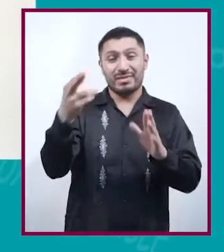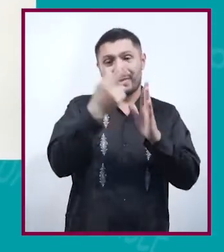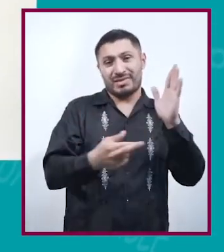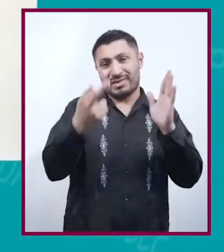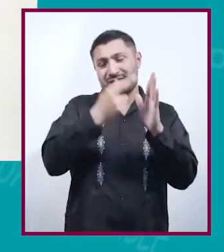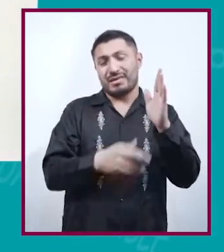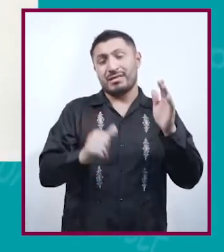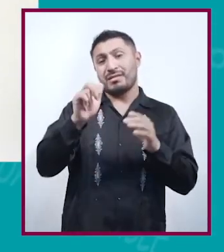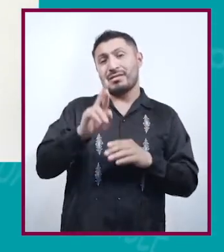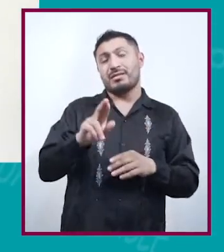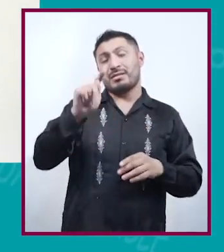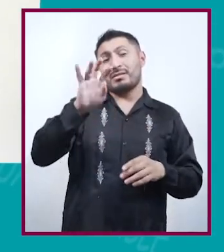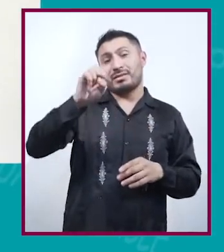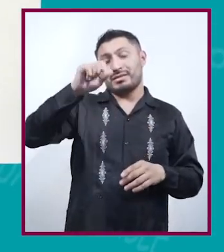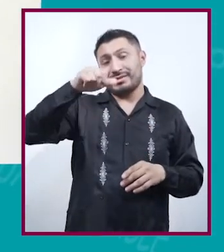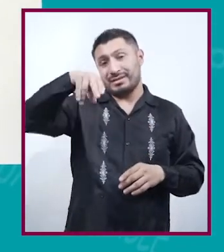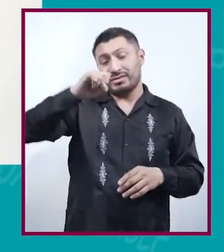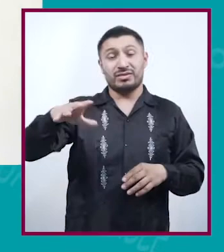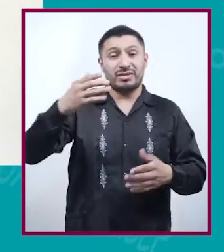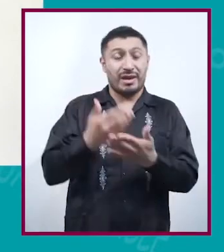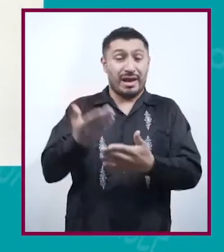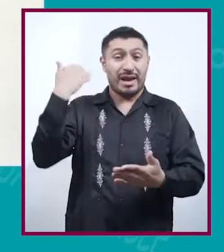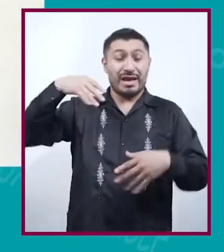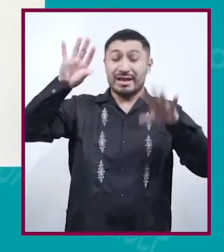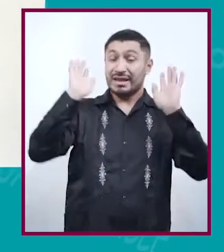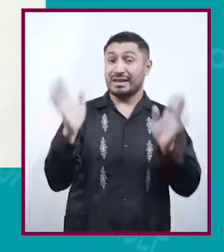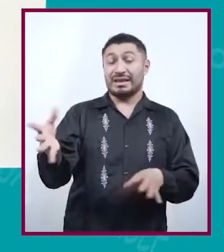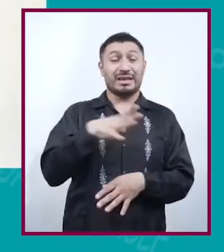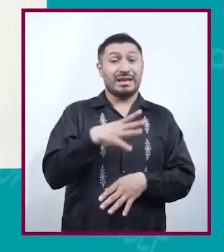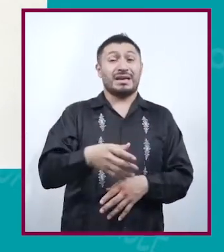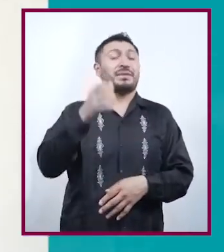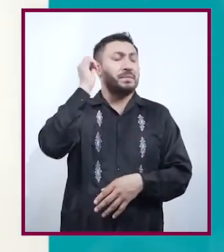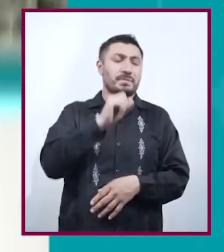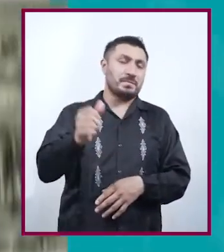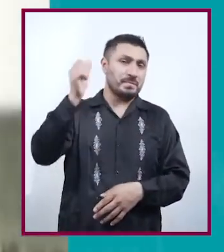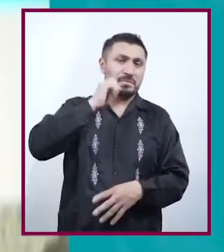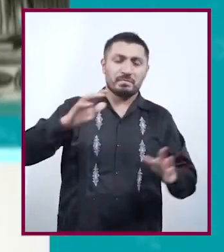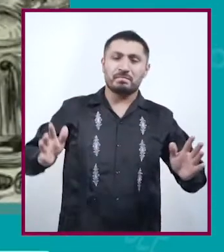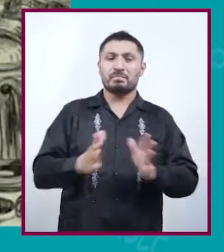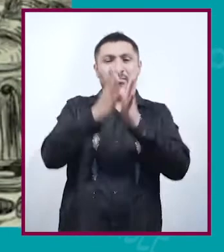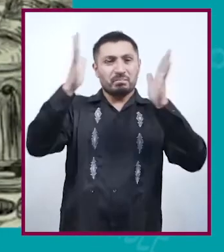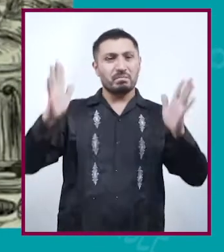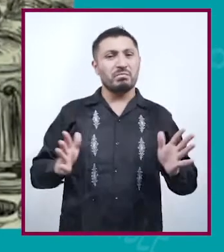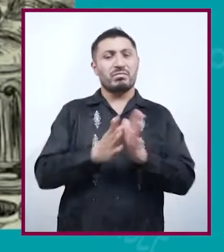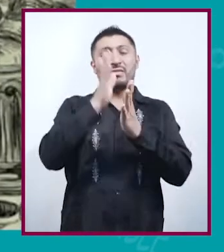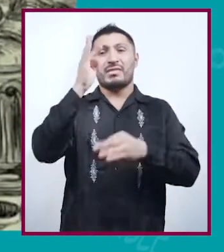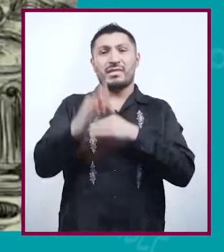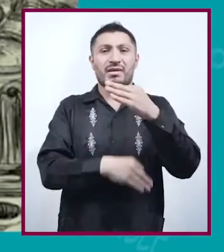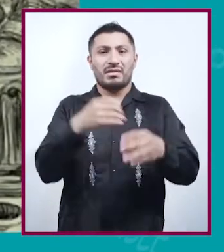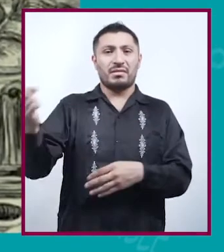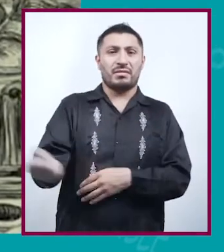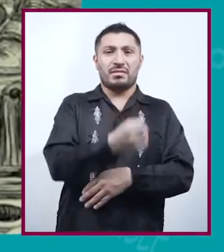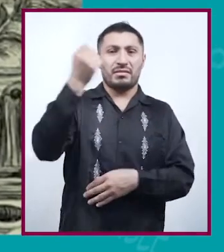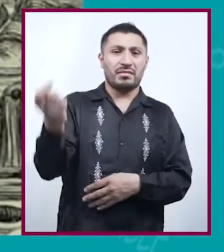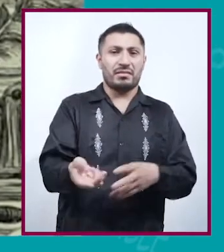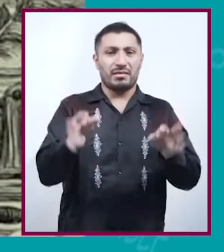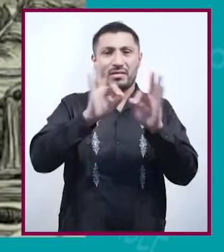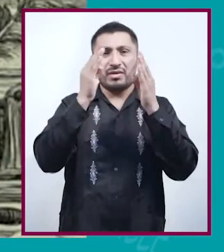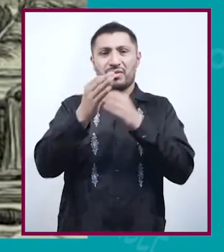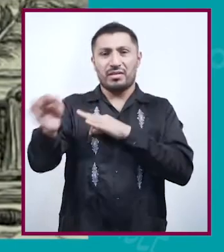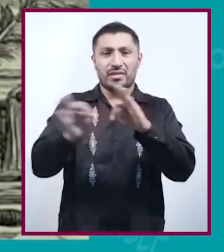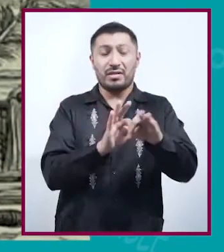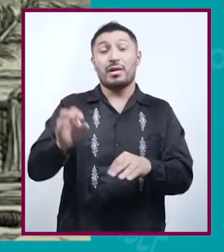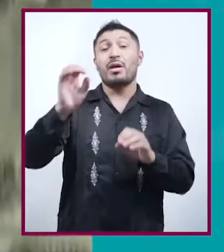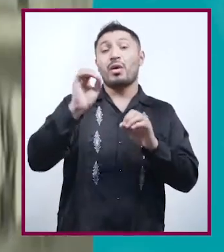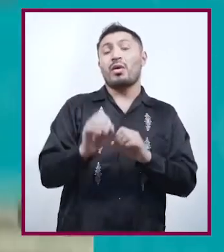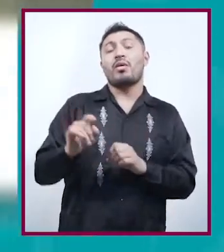ya hemos visto, de los talleres de artesanos que ya existían en la Edad Media y en los que siempre han participado toda suerte